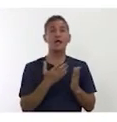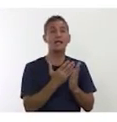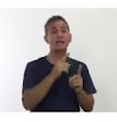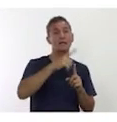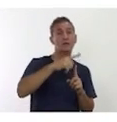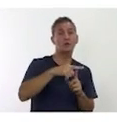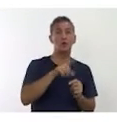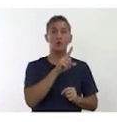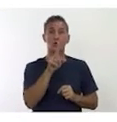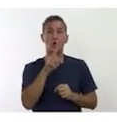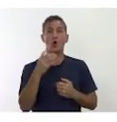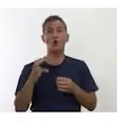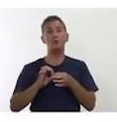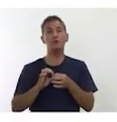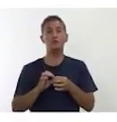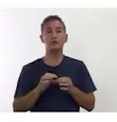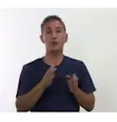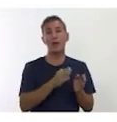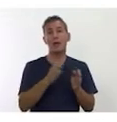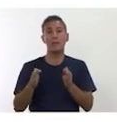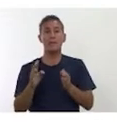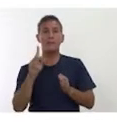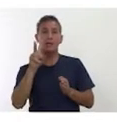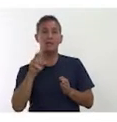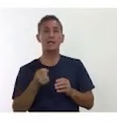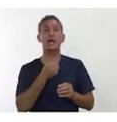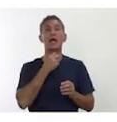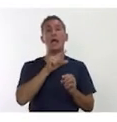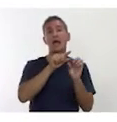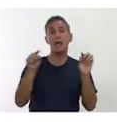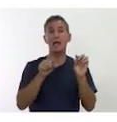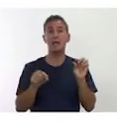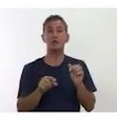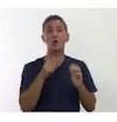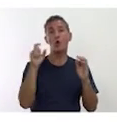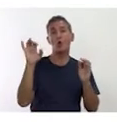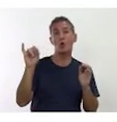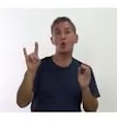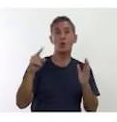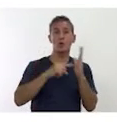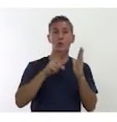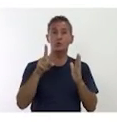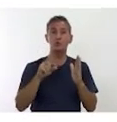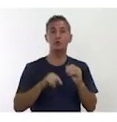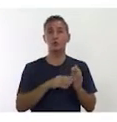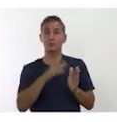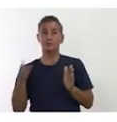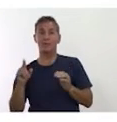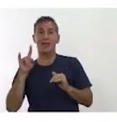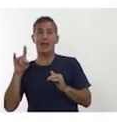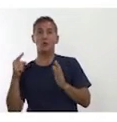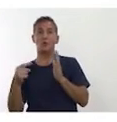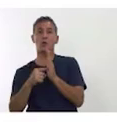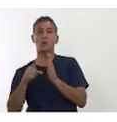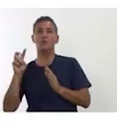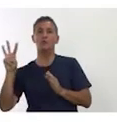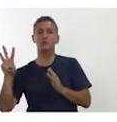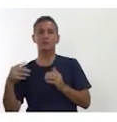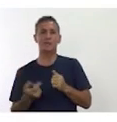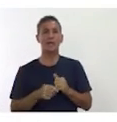texto 11º grado, parte 2, epígrafes del 9.1 al